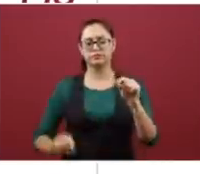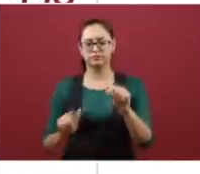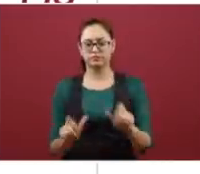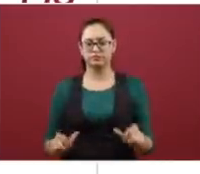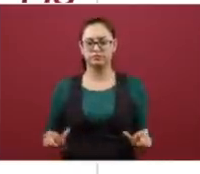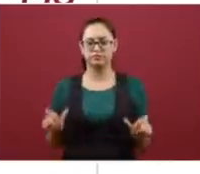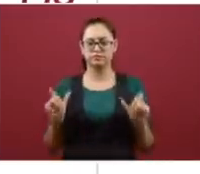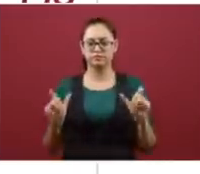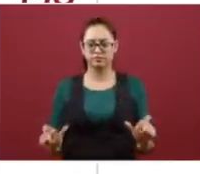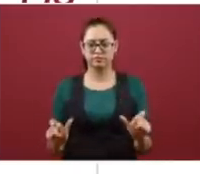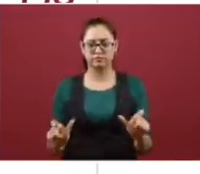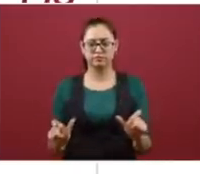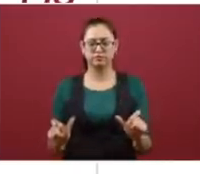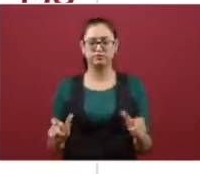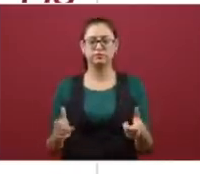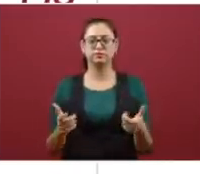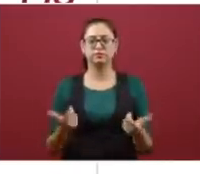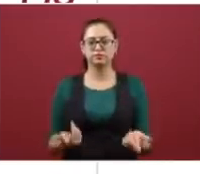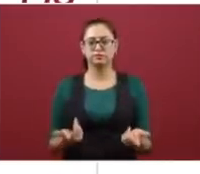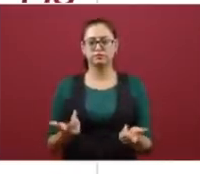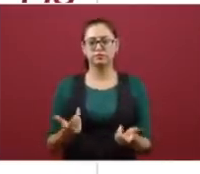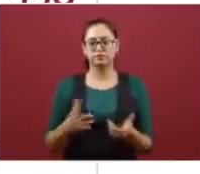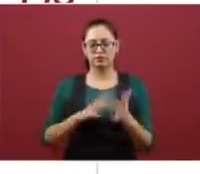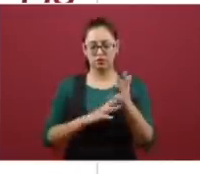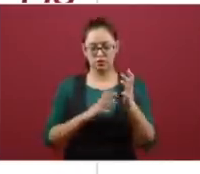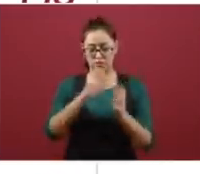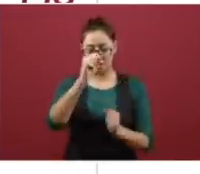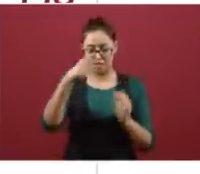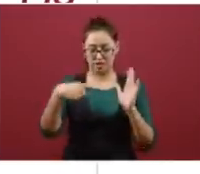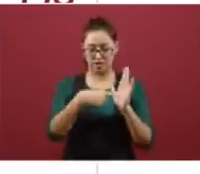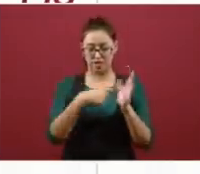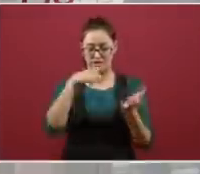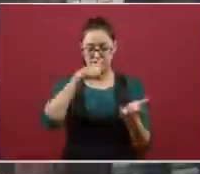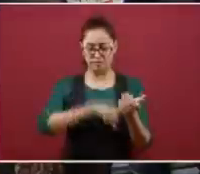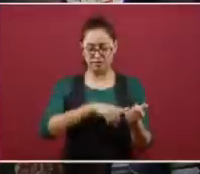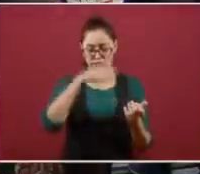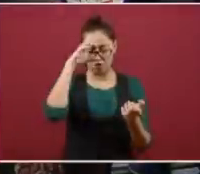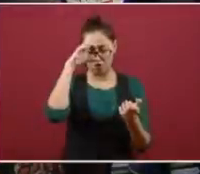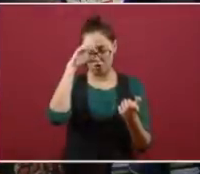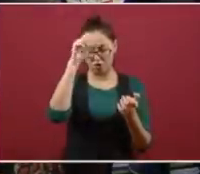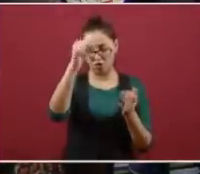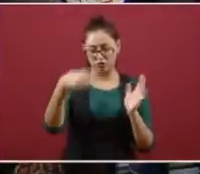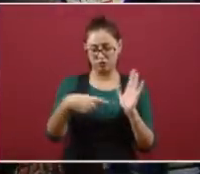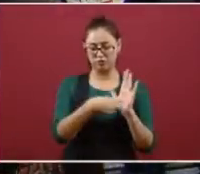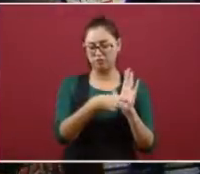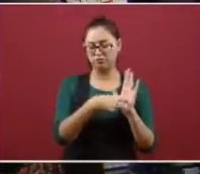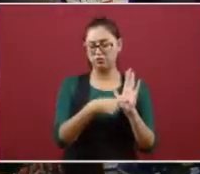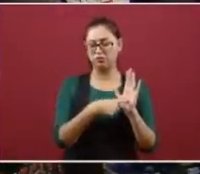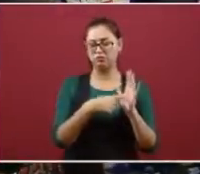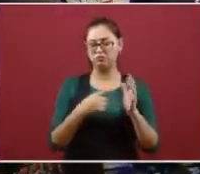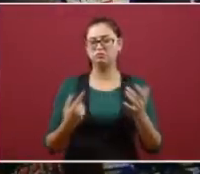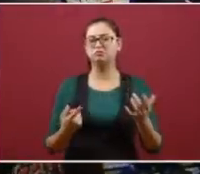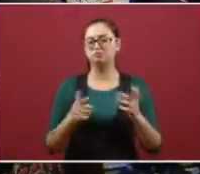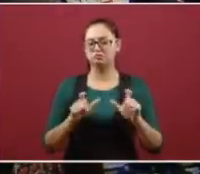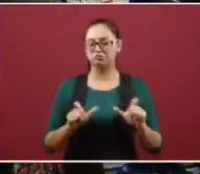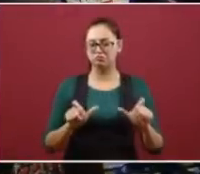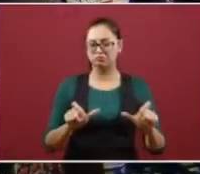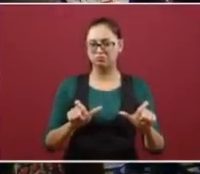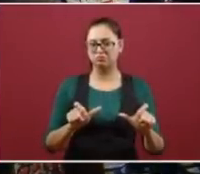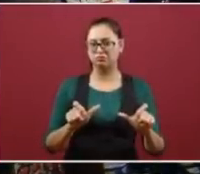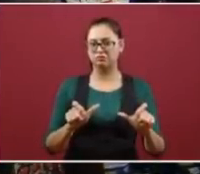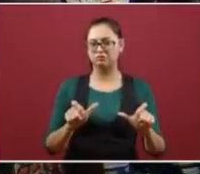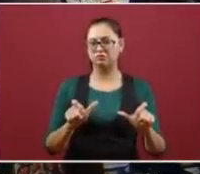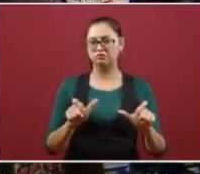reformular el concepto constitucional de guardia nacional como la institución y